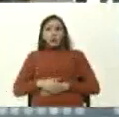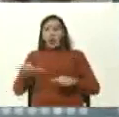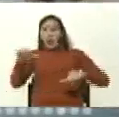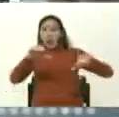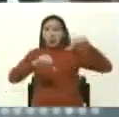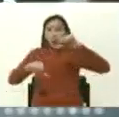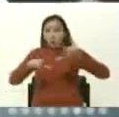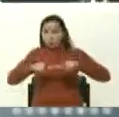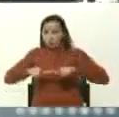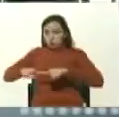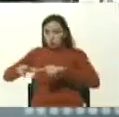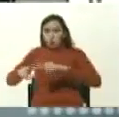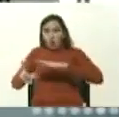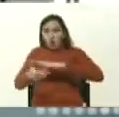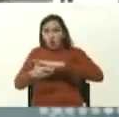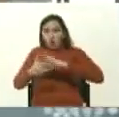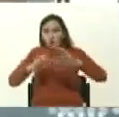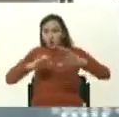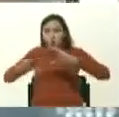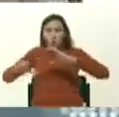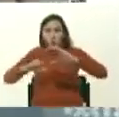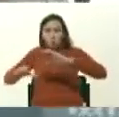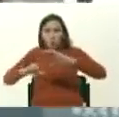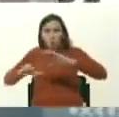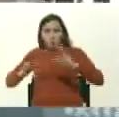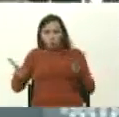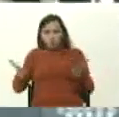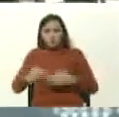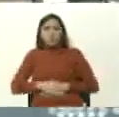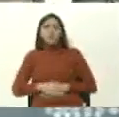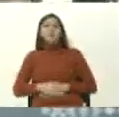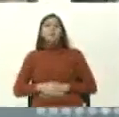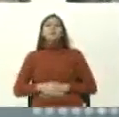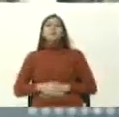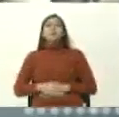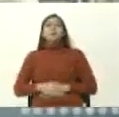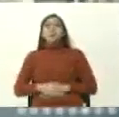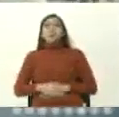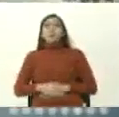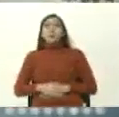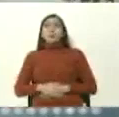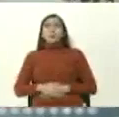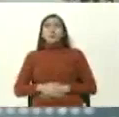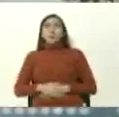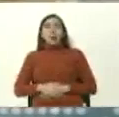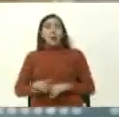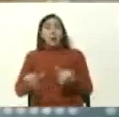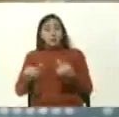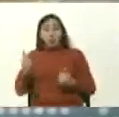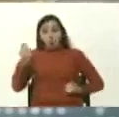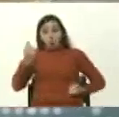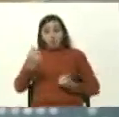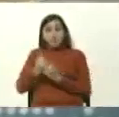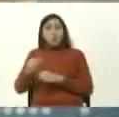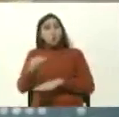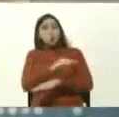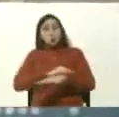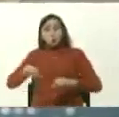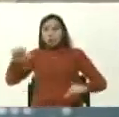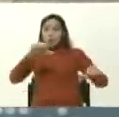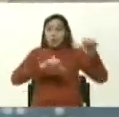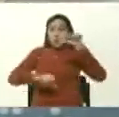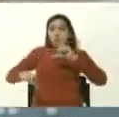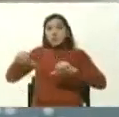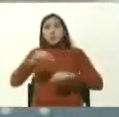laboratorio de informática y telemática, los centros de informática y telemática. Bueno, allí con apoyo del Ministerio de Ciencia y